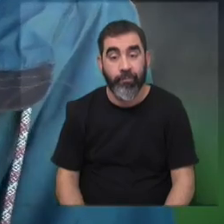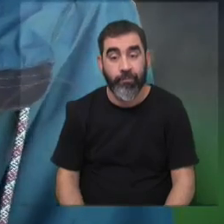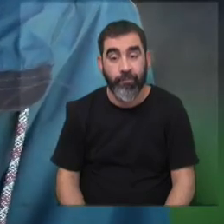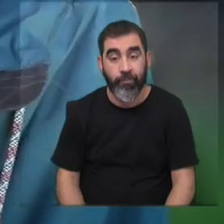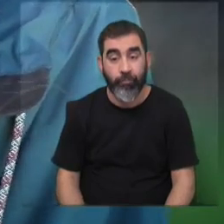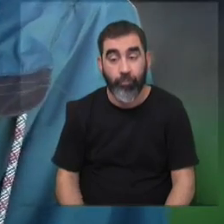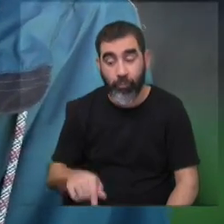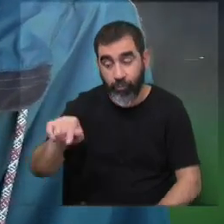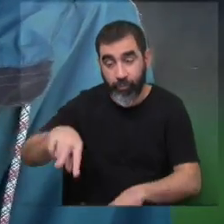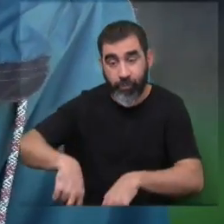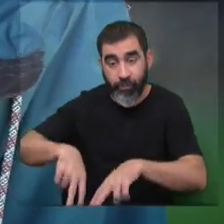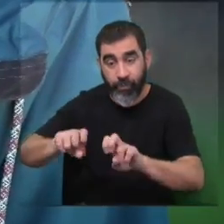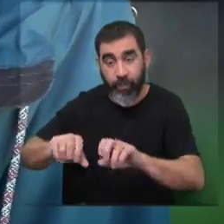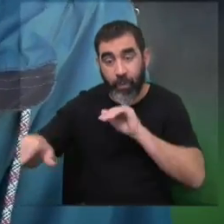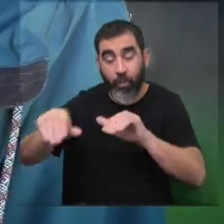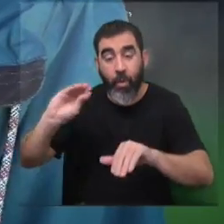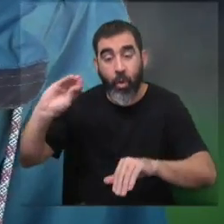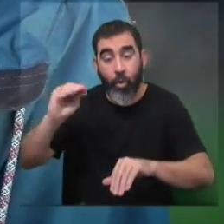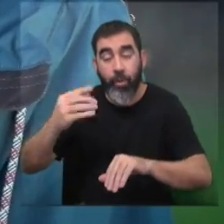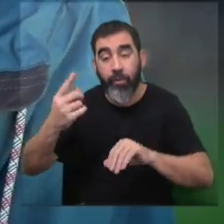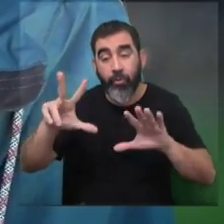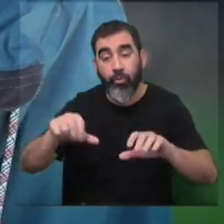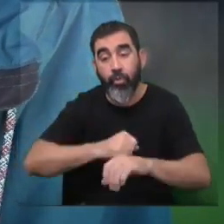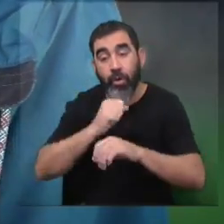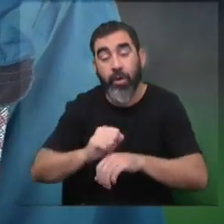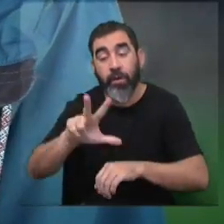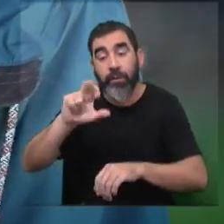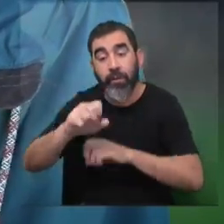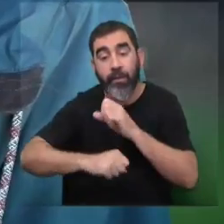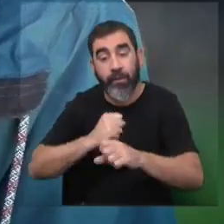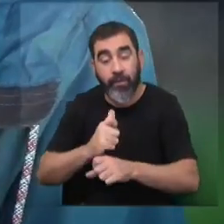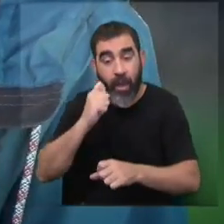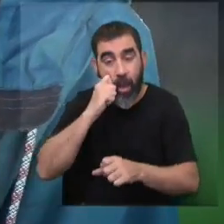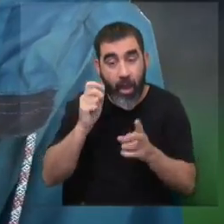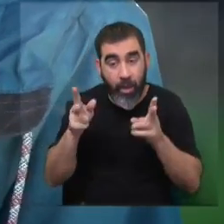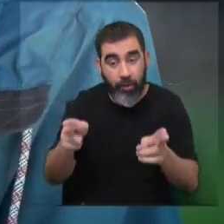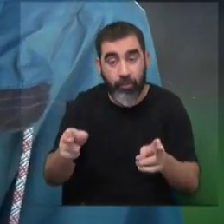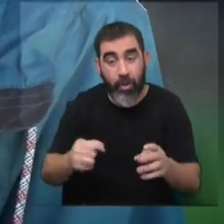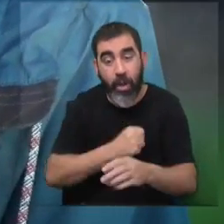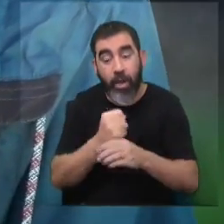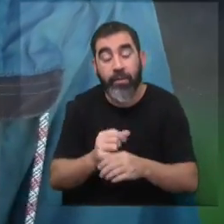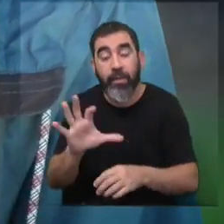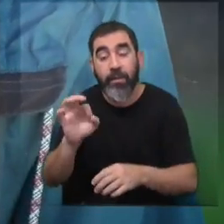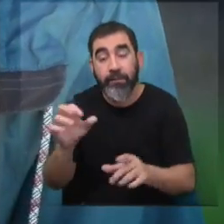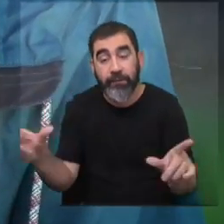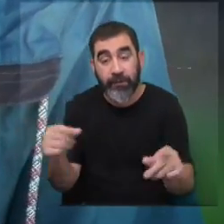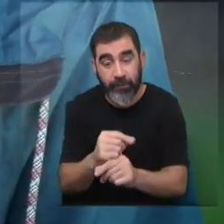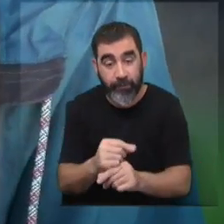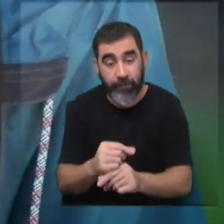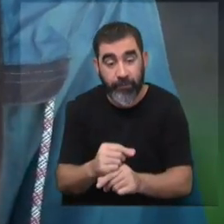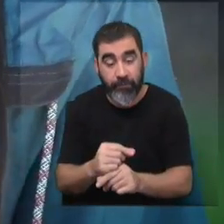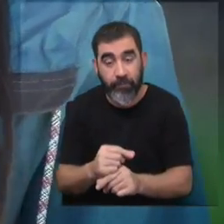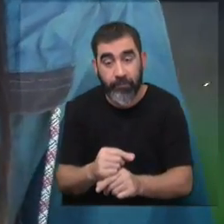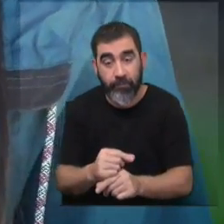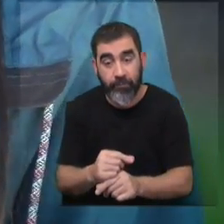Para esta investigación estamos convocando a jóvenes entre 18 y 30 años hasta fines de septiembre.